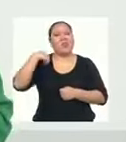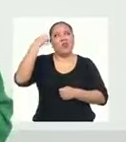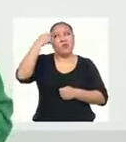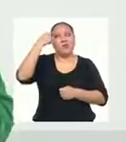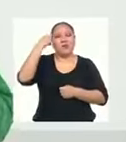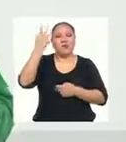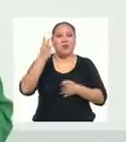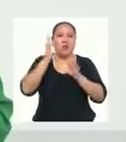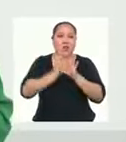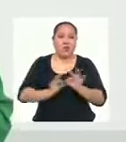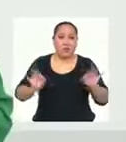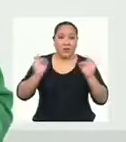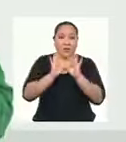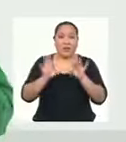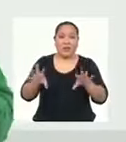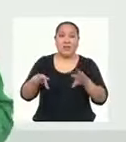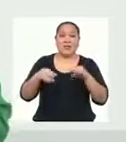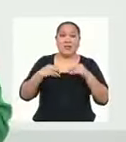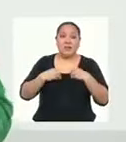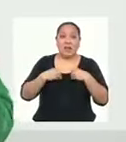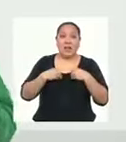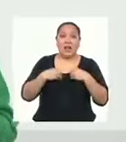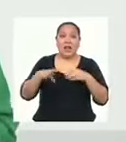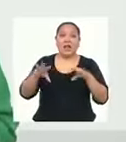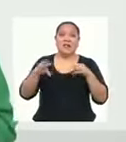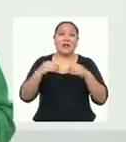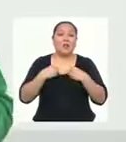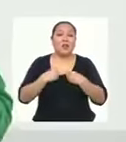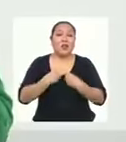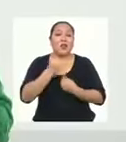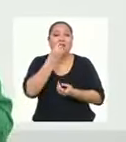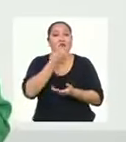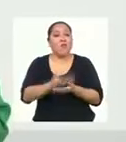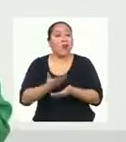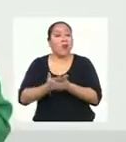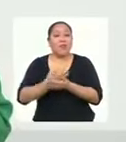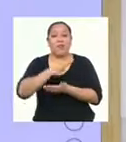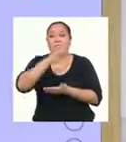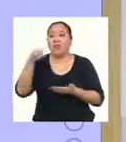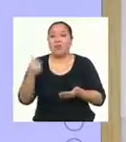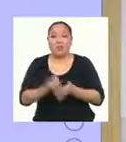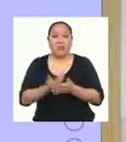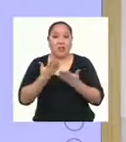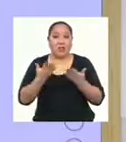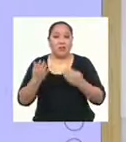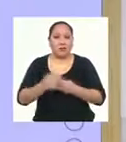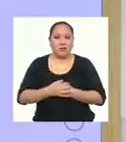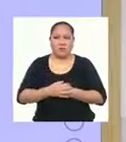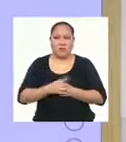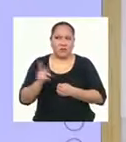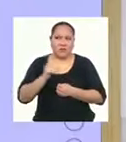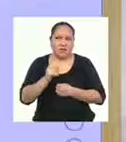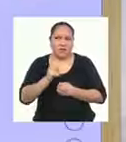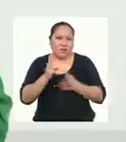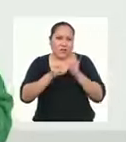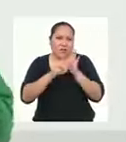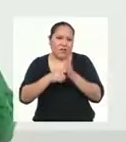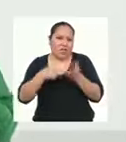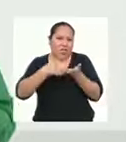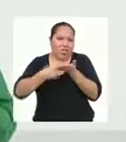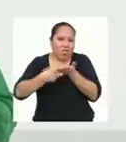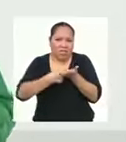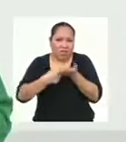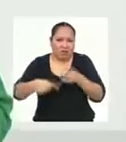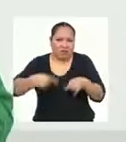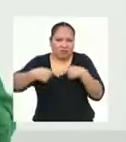que lo importante es aceptar, aceptar las cosas buenas de todas las opciones. No tiene que ser motivo de conflicto.